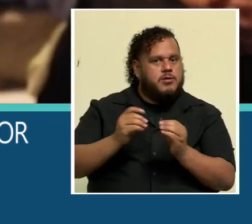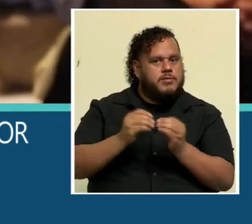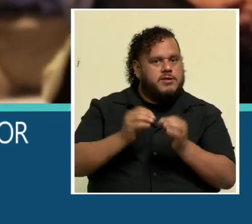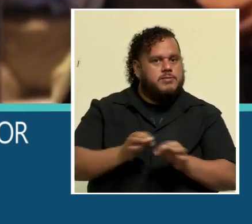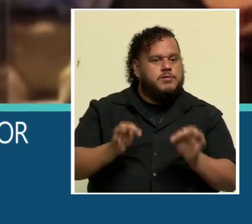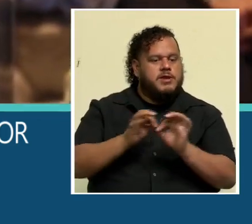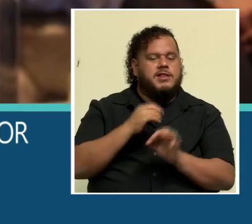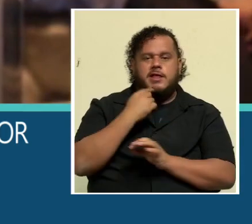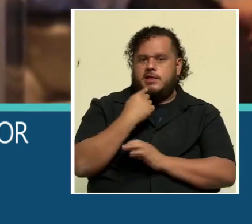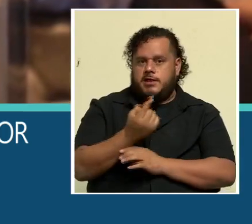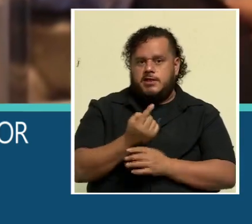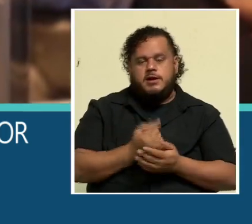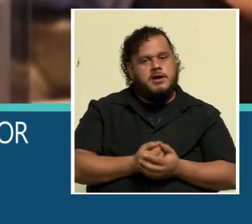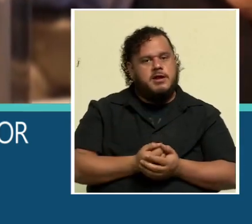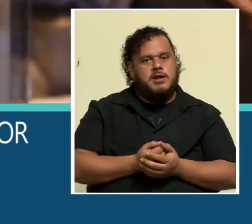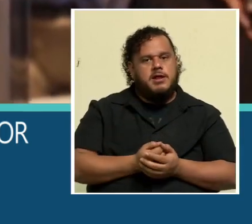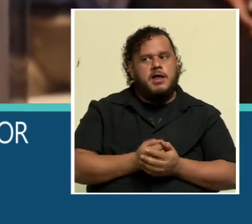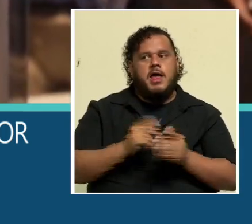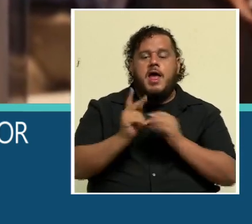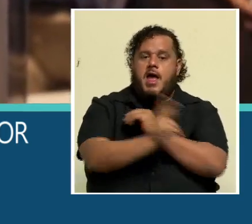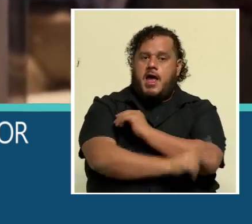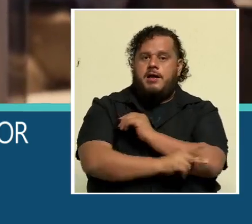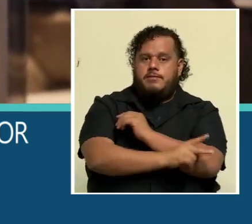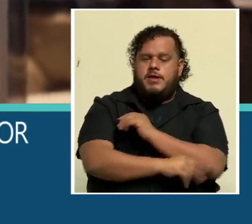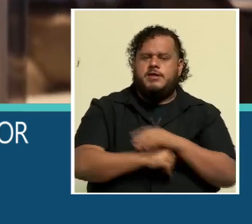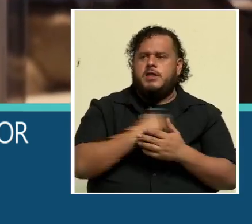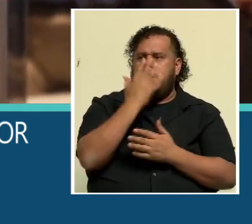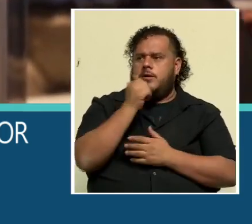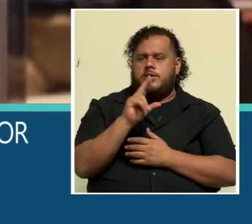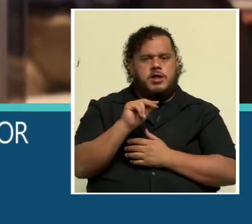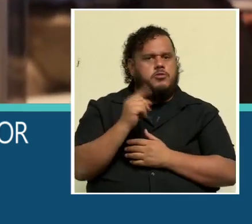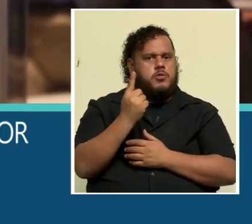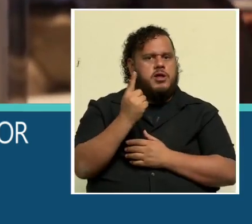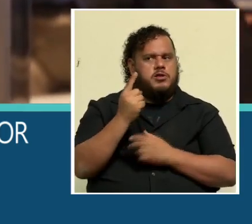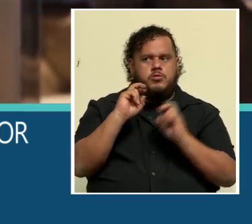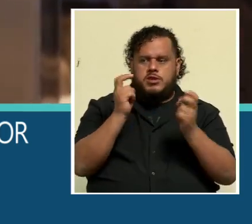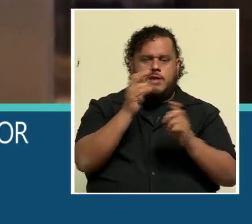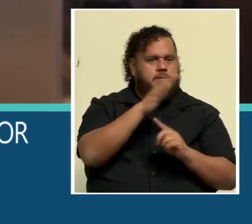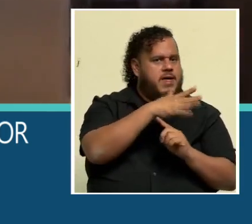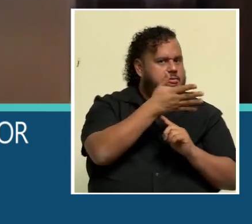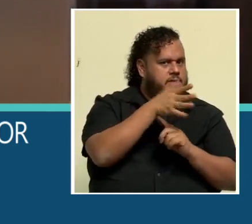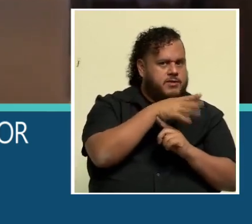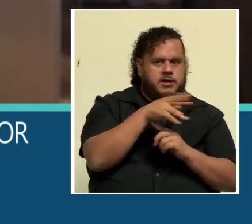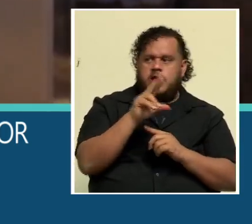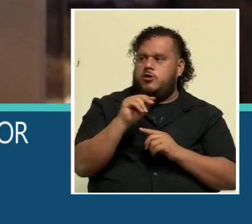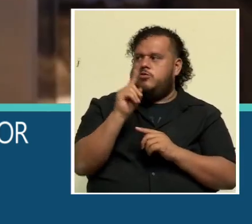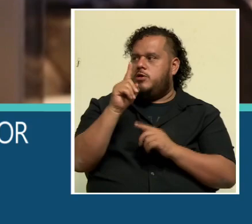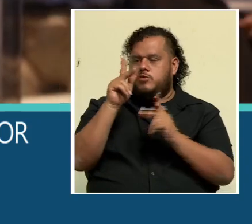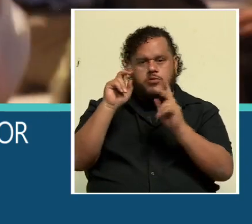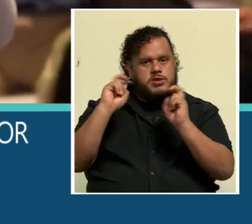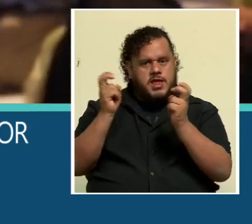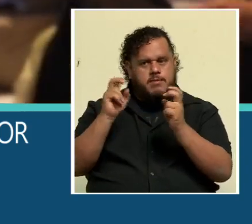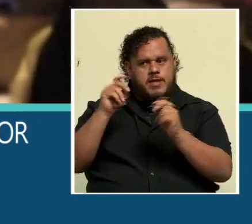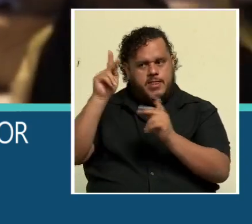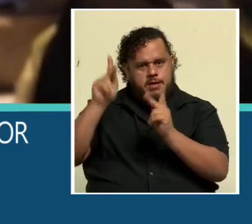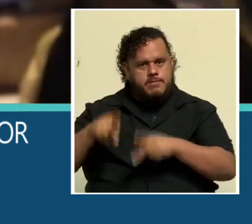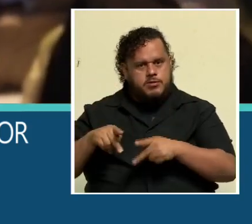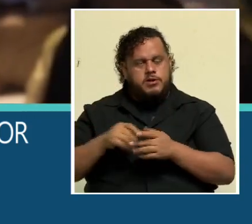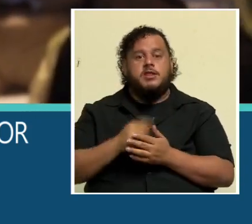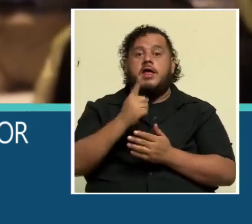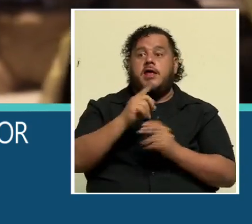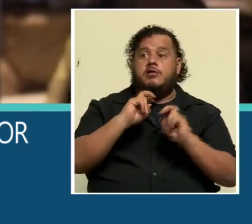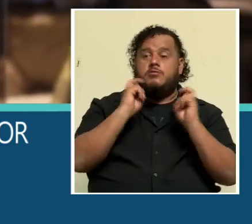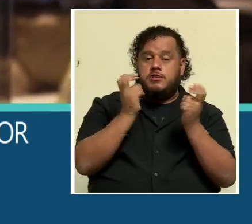sobre todo decirle al país, porque no es un tema de banderas, no es un tema de personas, es un tema que